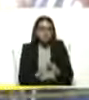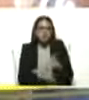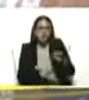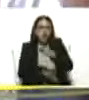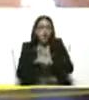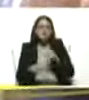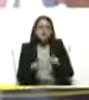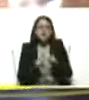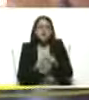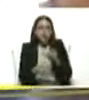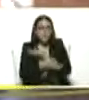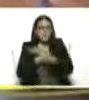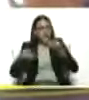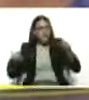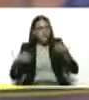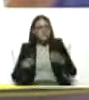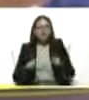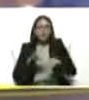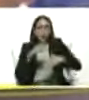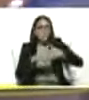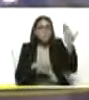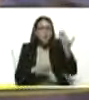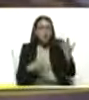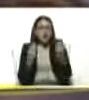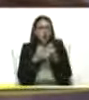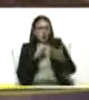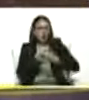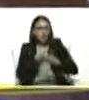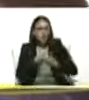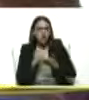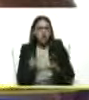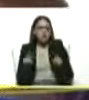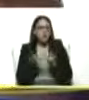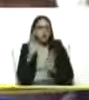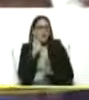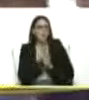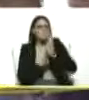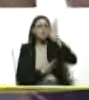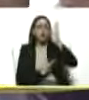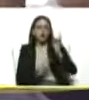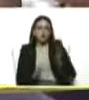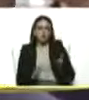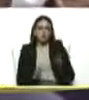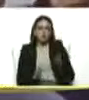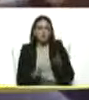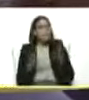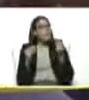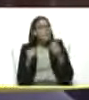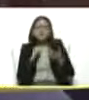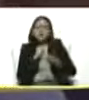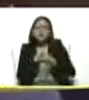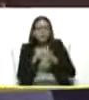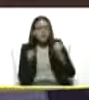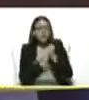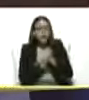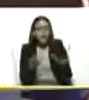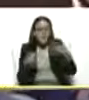eficiente, ligero, moderno, avanzado, altamente tecnologizado.